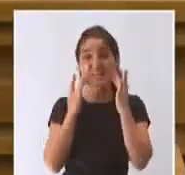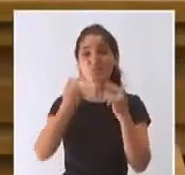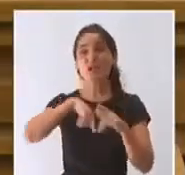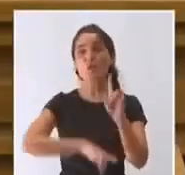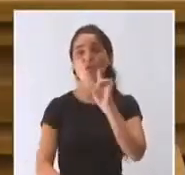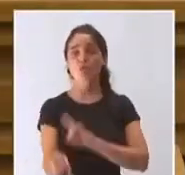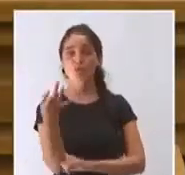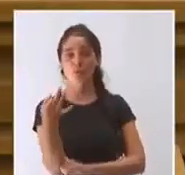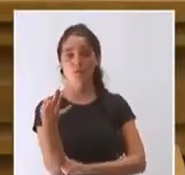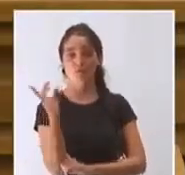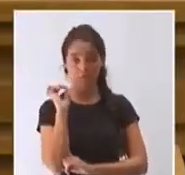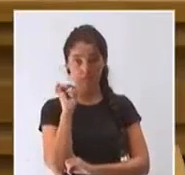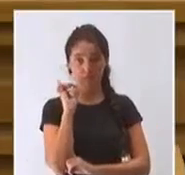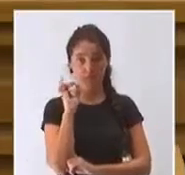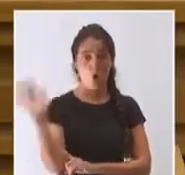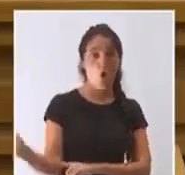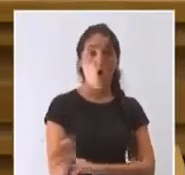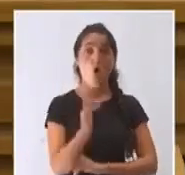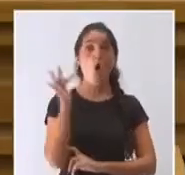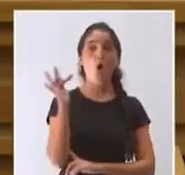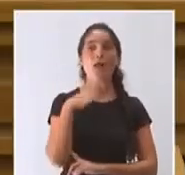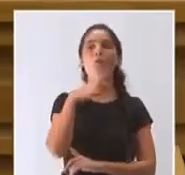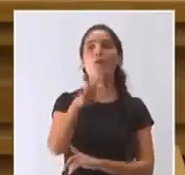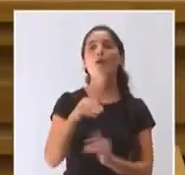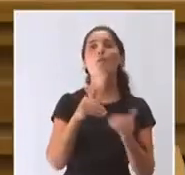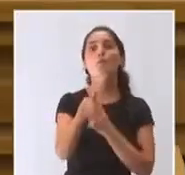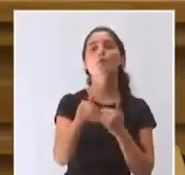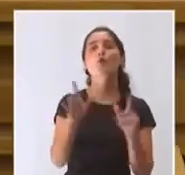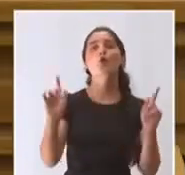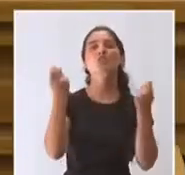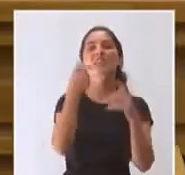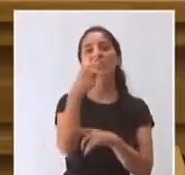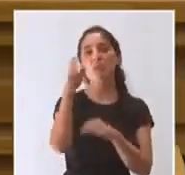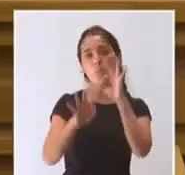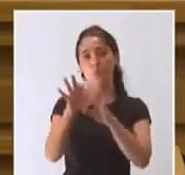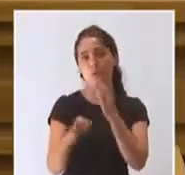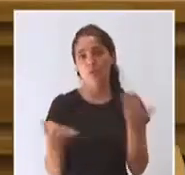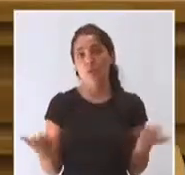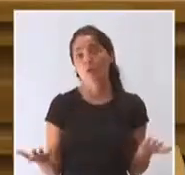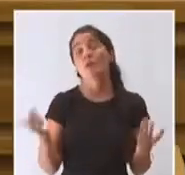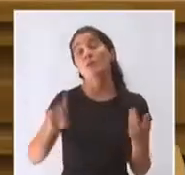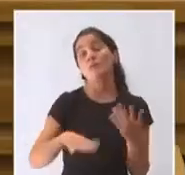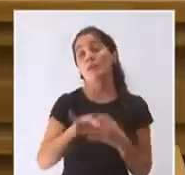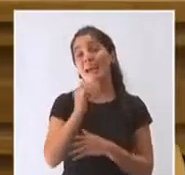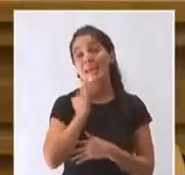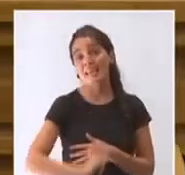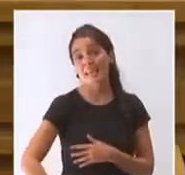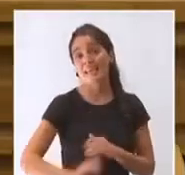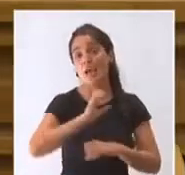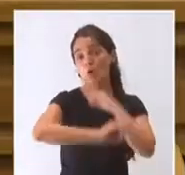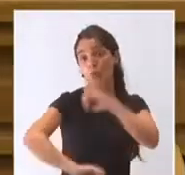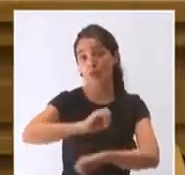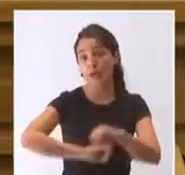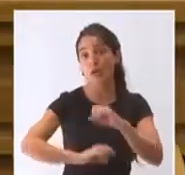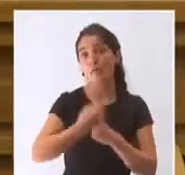genera y ojalá llegáramos dentro de nada al 100 pero tenemos de por medio de energía nuclear y está aquí y no la pusimos nosotros